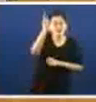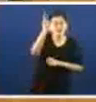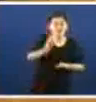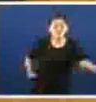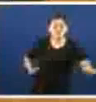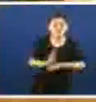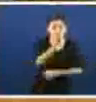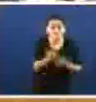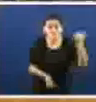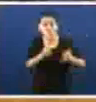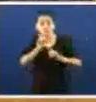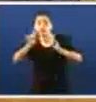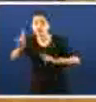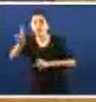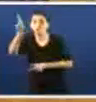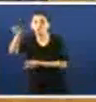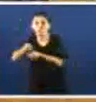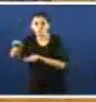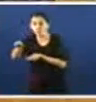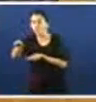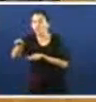débeda soberana que nos mercados financeiros.